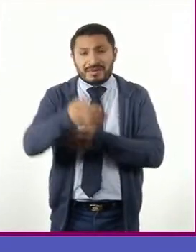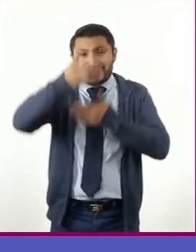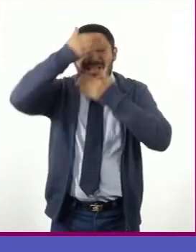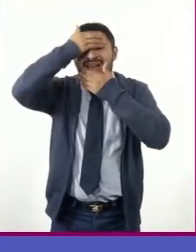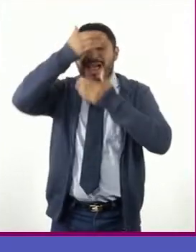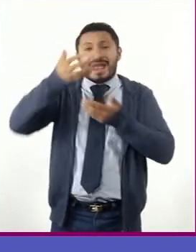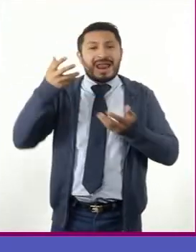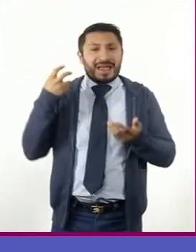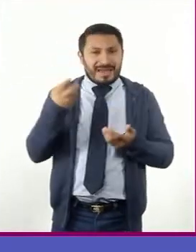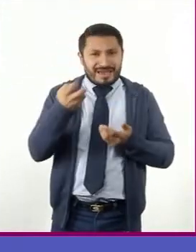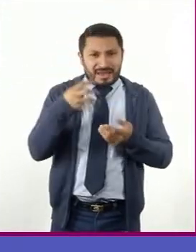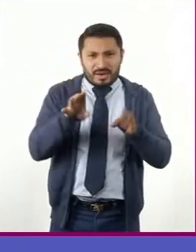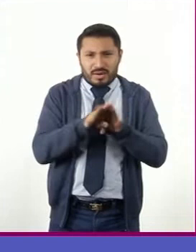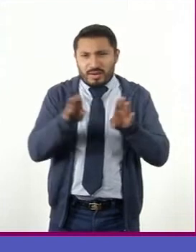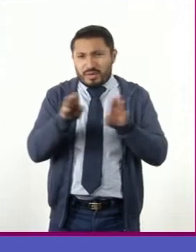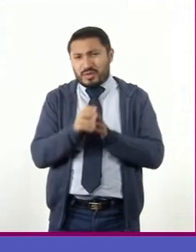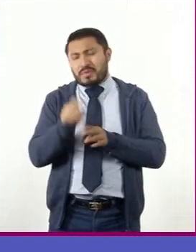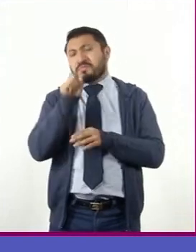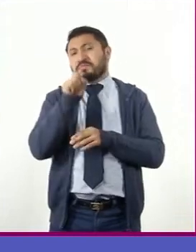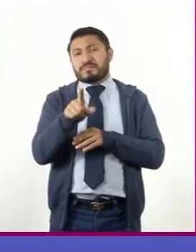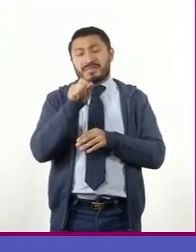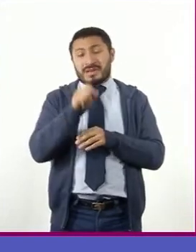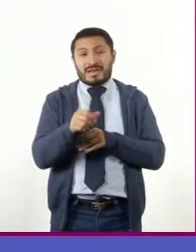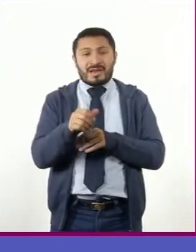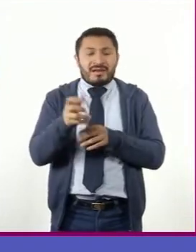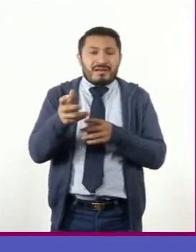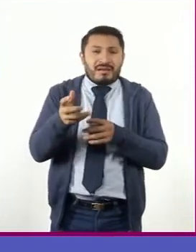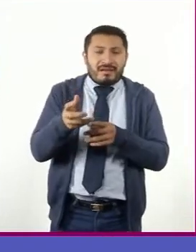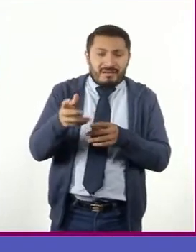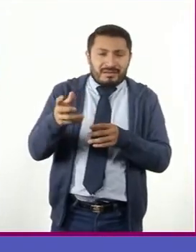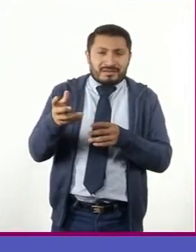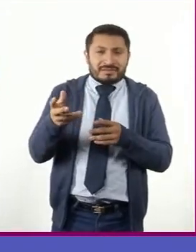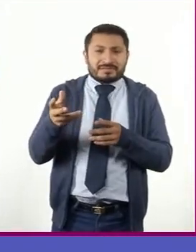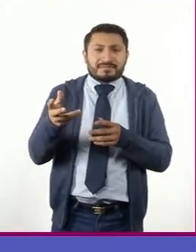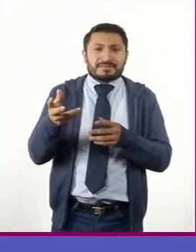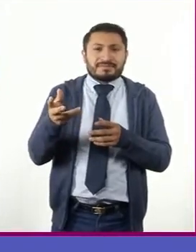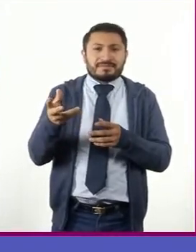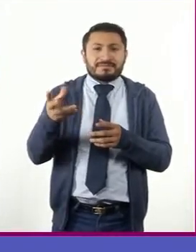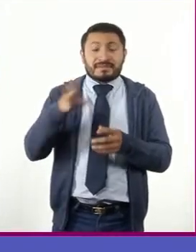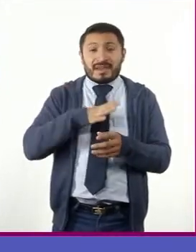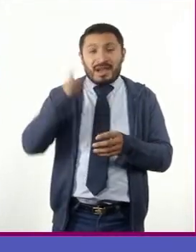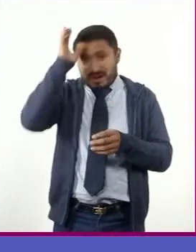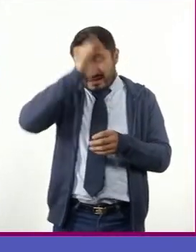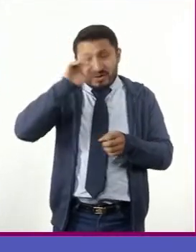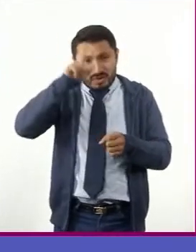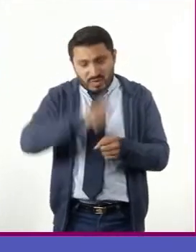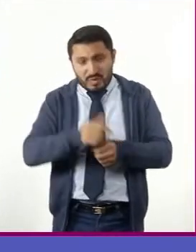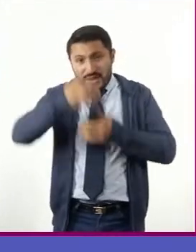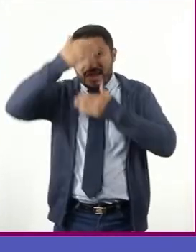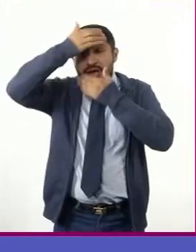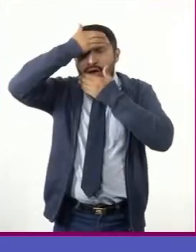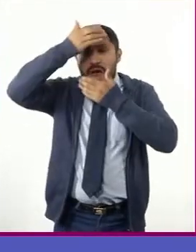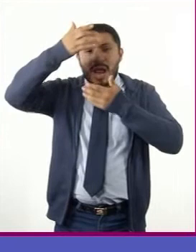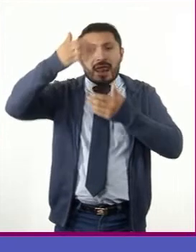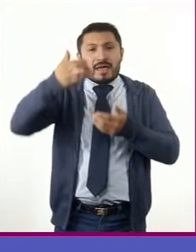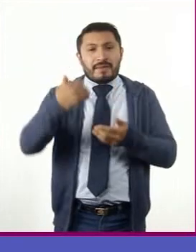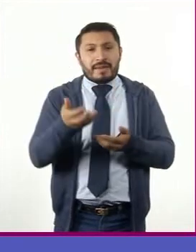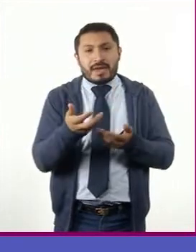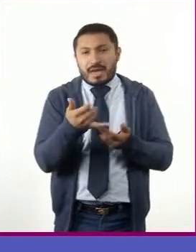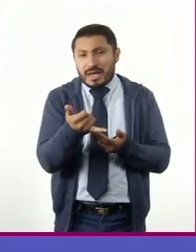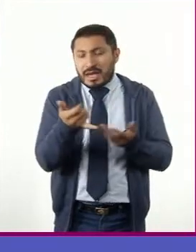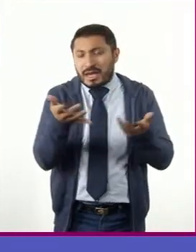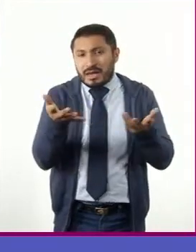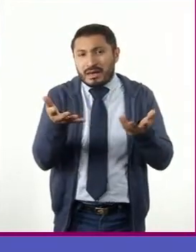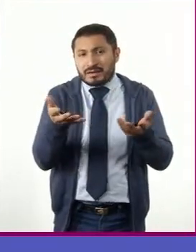¿no? Que esas también proceden justamente de la presencia de la cultura árabe y de